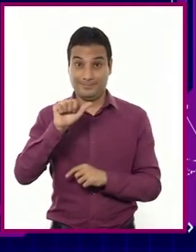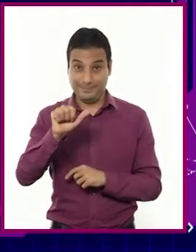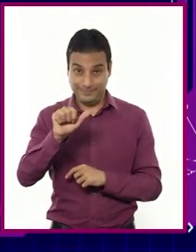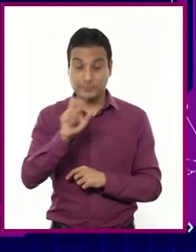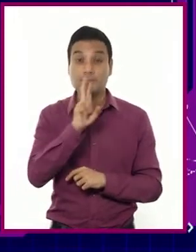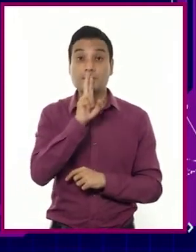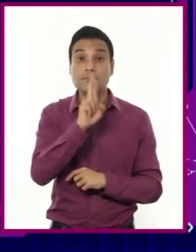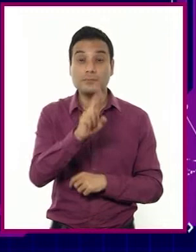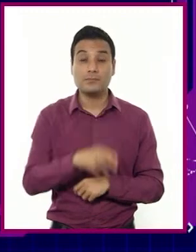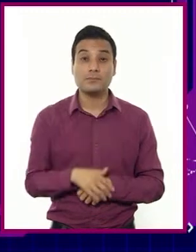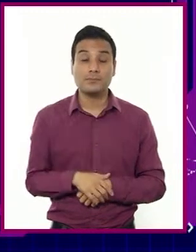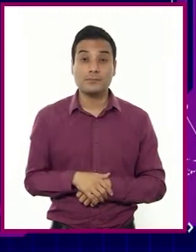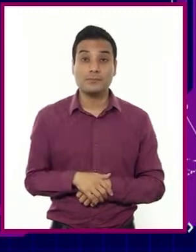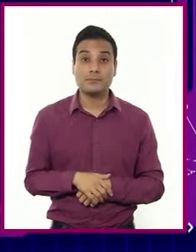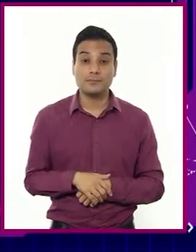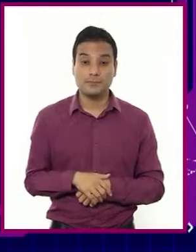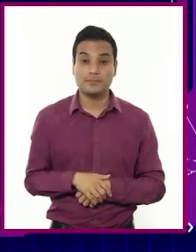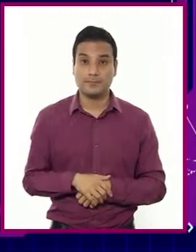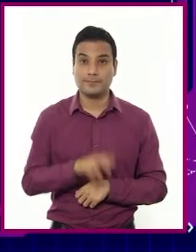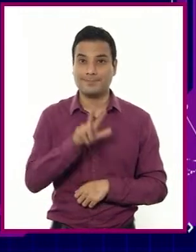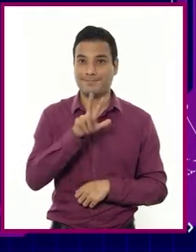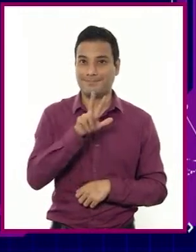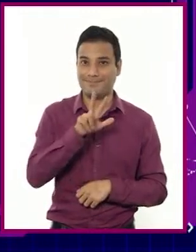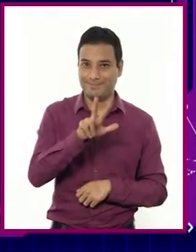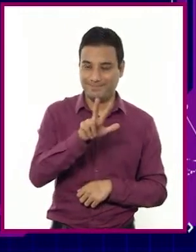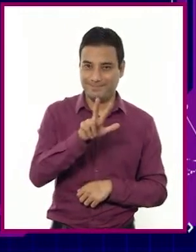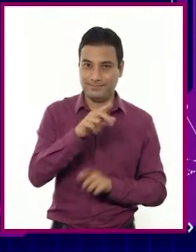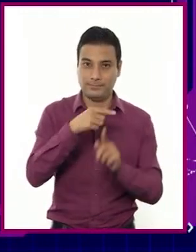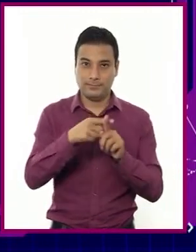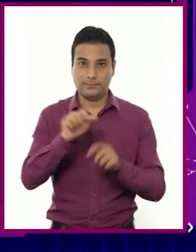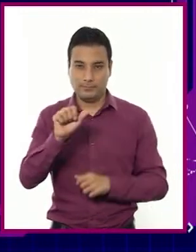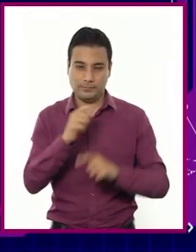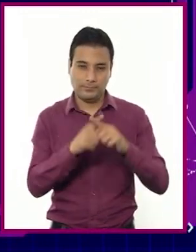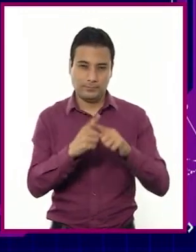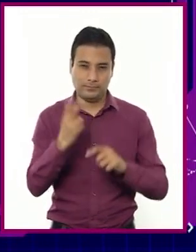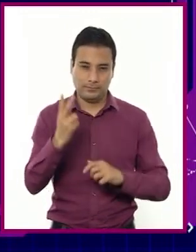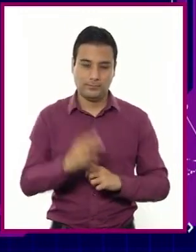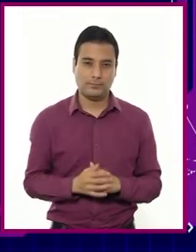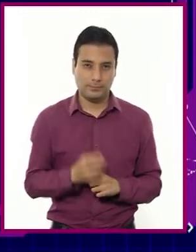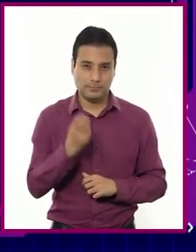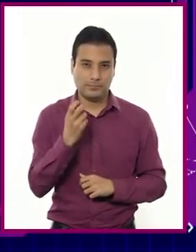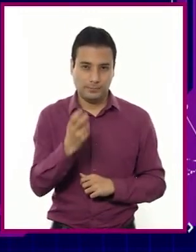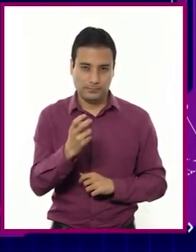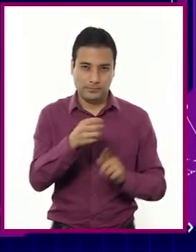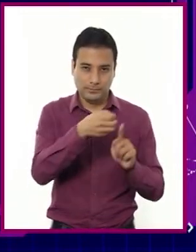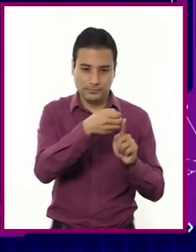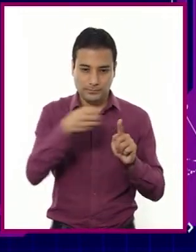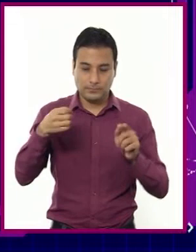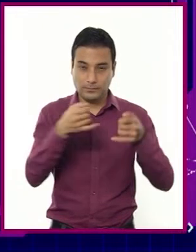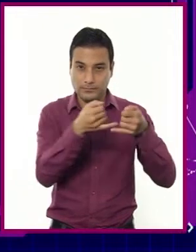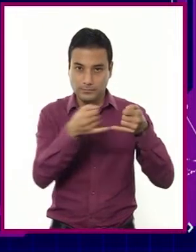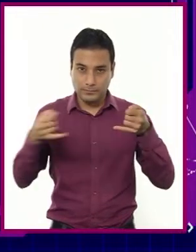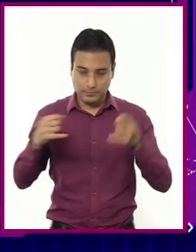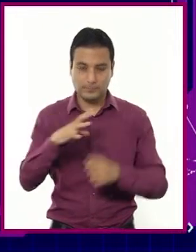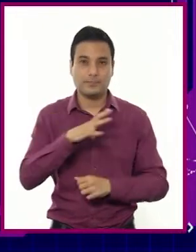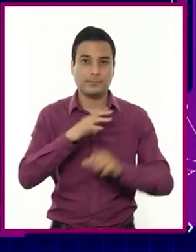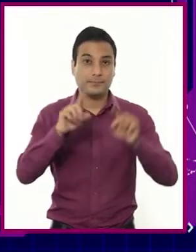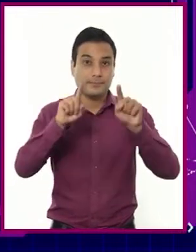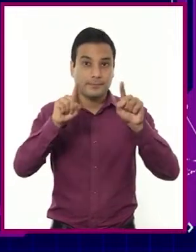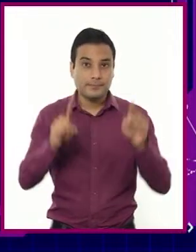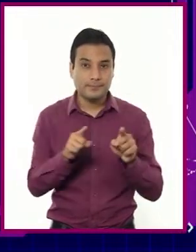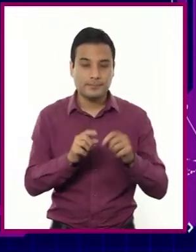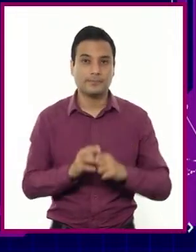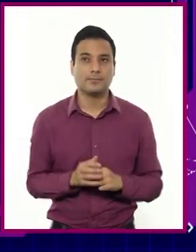a 2 veces 18 más A, que es una ecuación lineal con paréntesis. ¿Cuál es